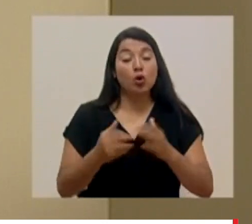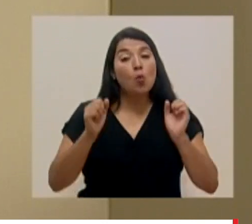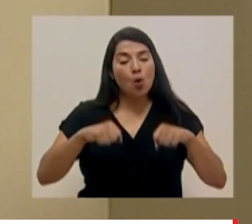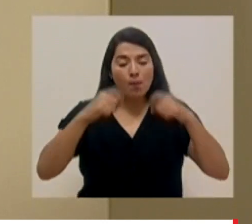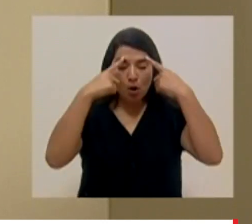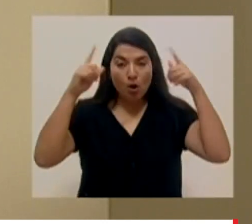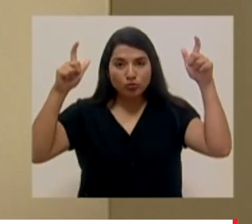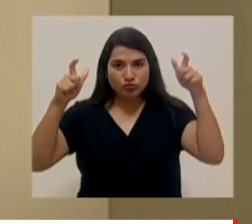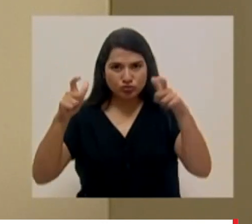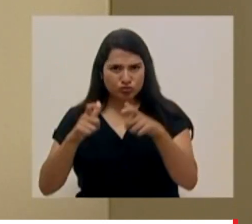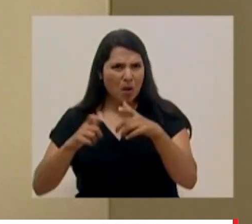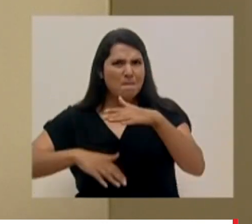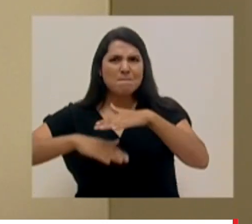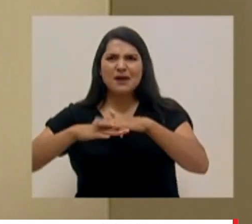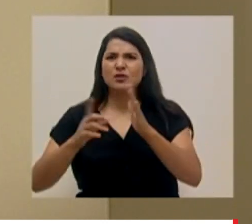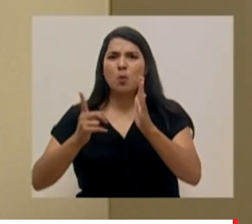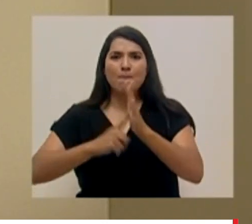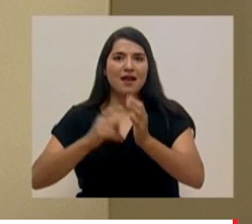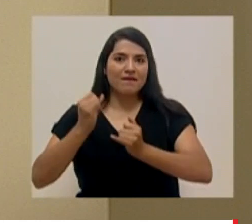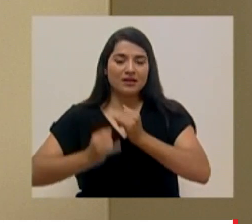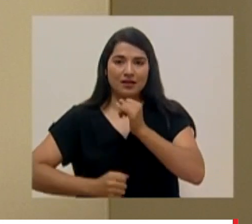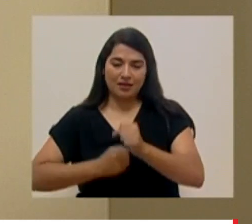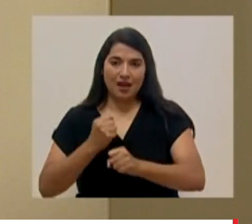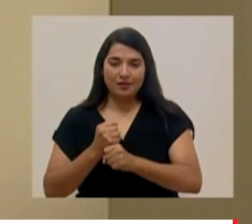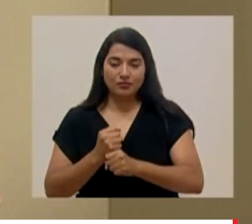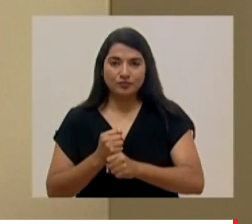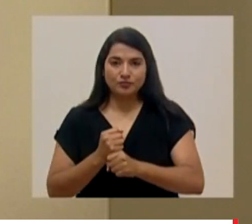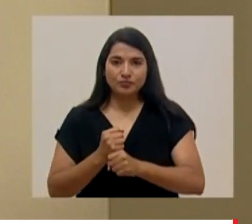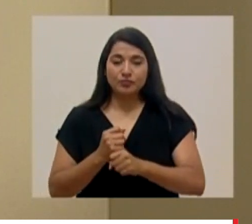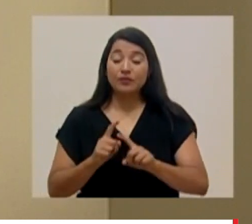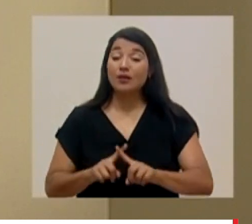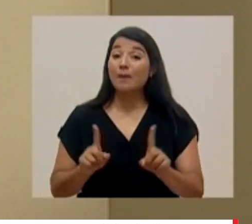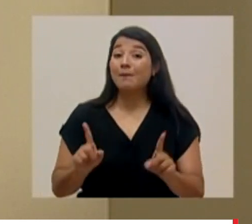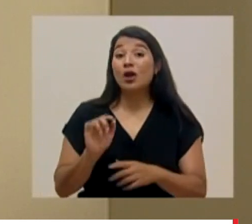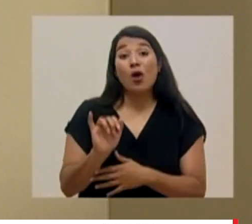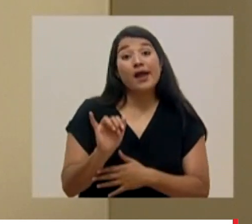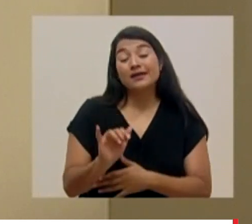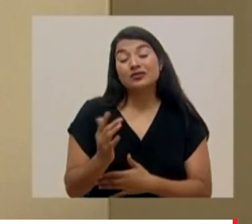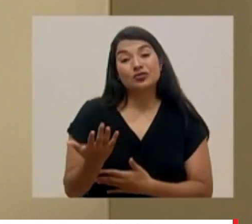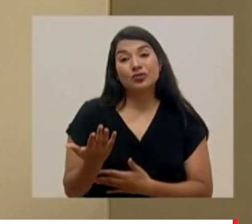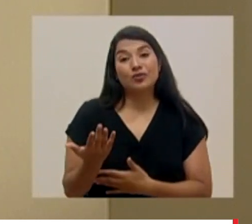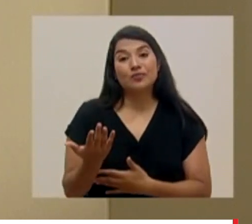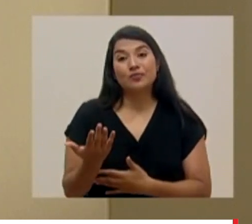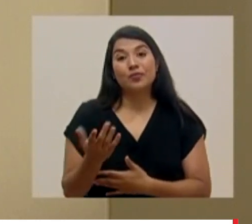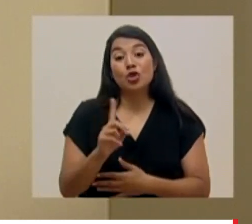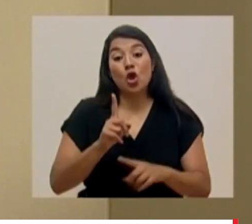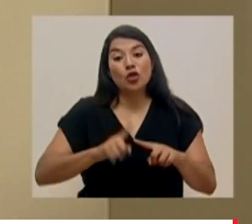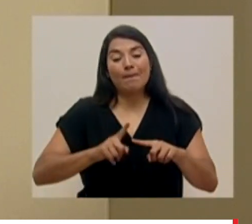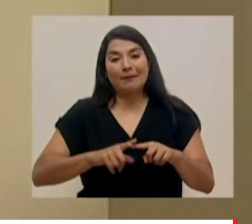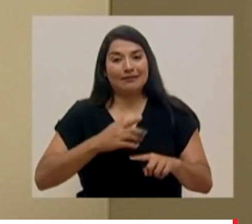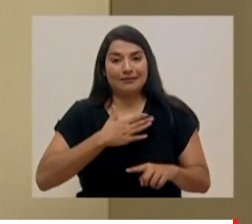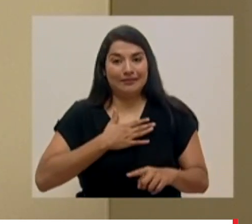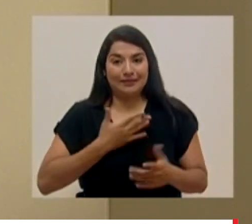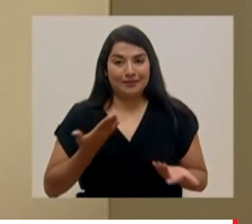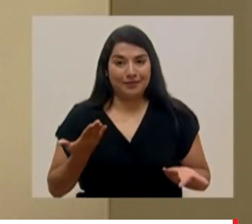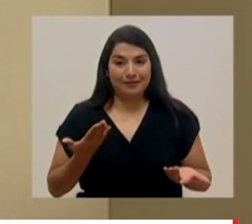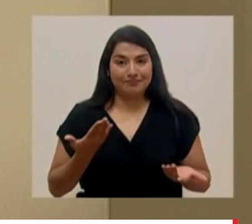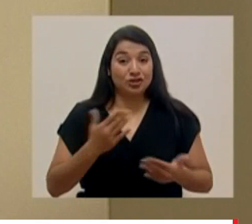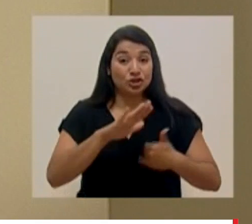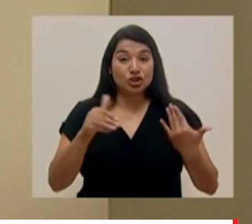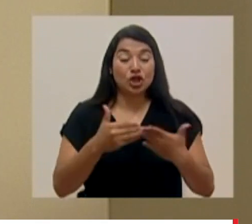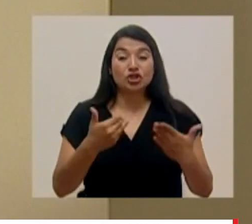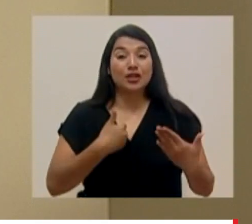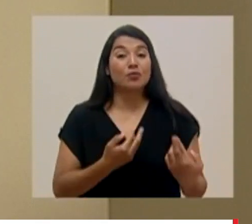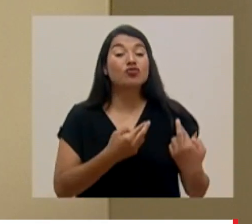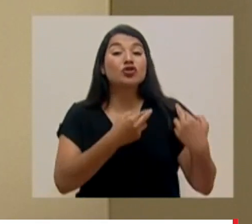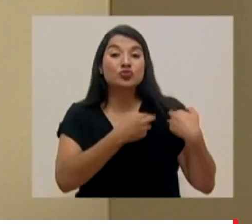sumo no pase los 1.000 a final de año. Pero eso no está en mí decirlo. Aquí hay una